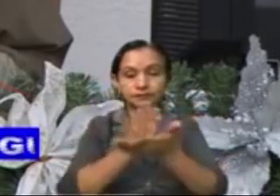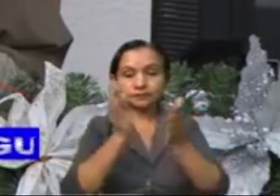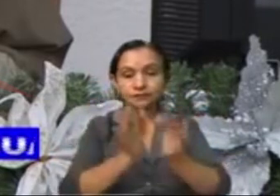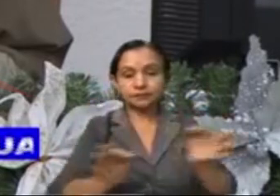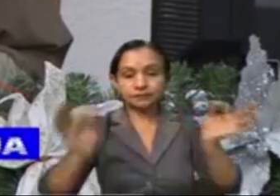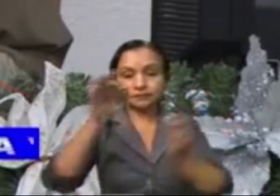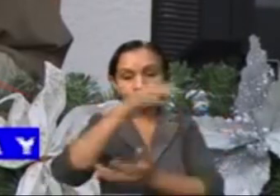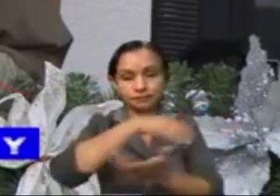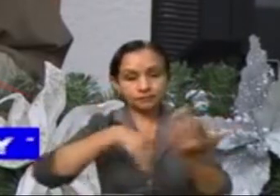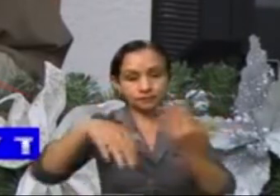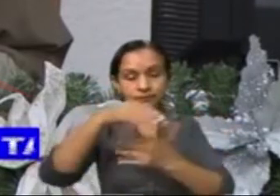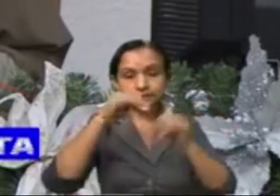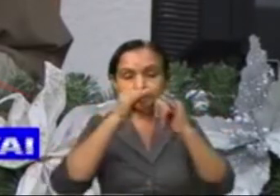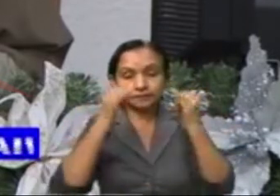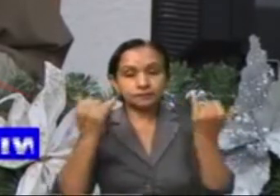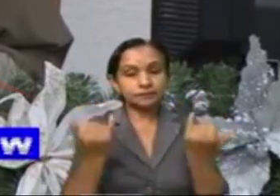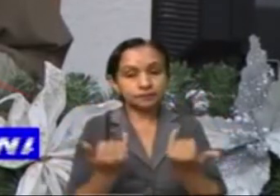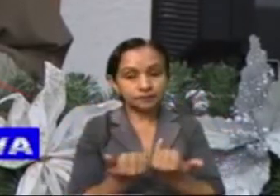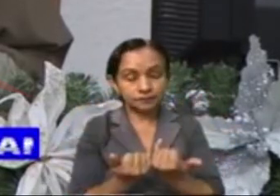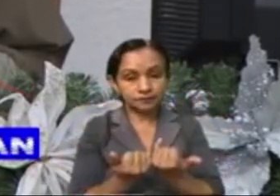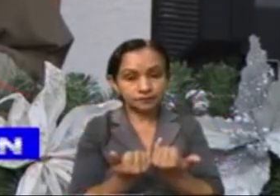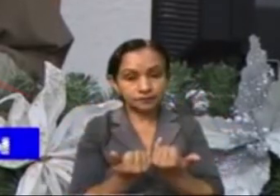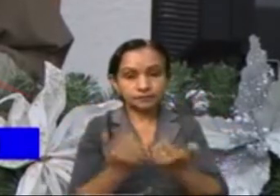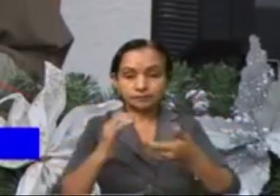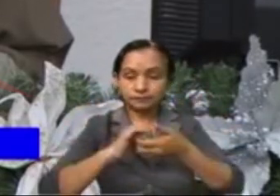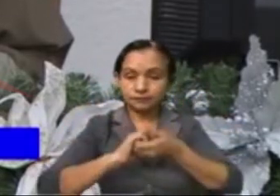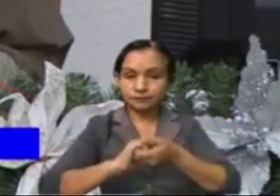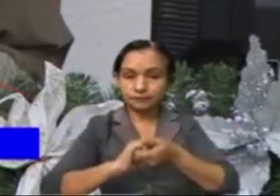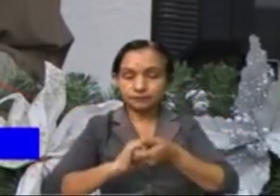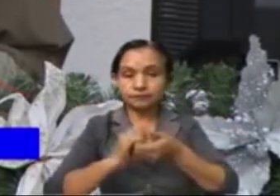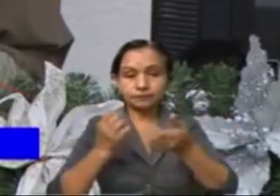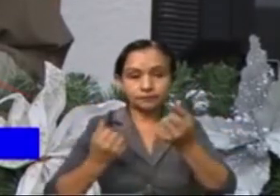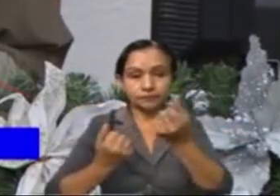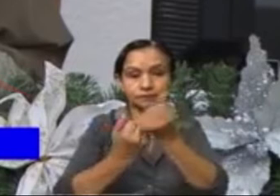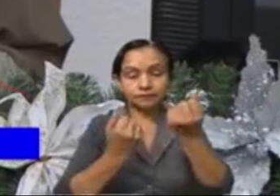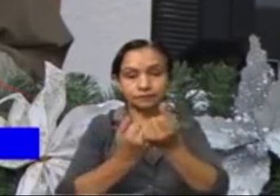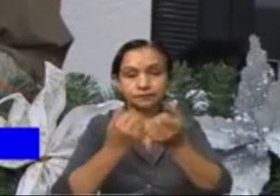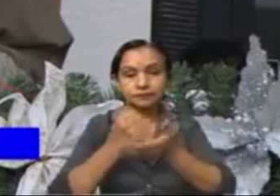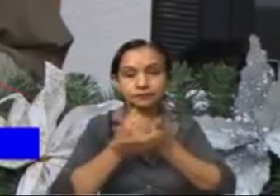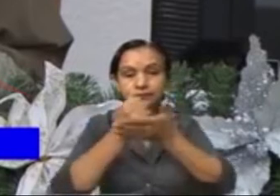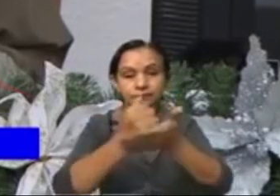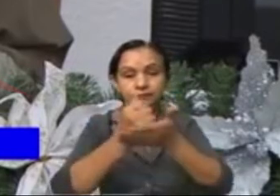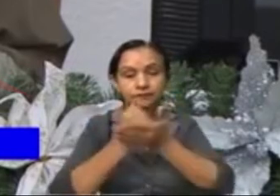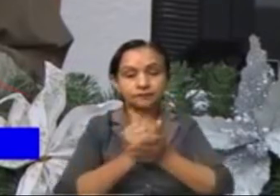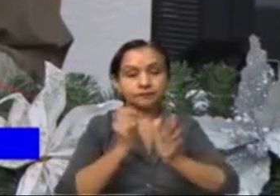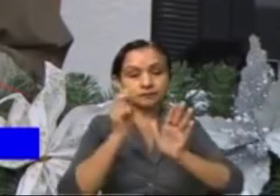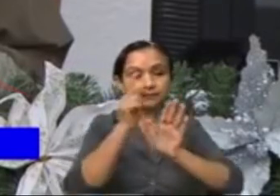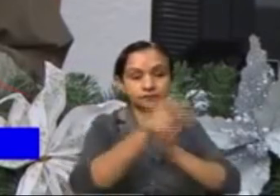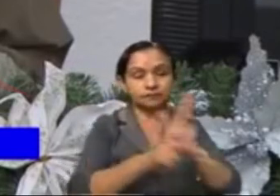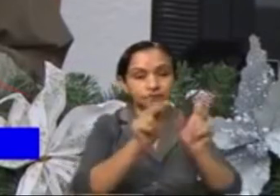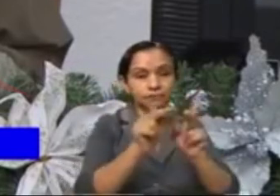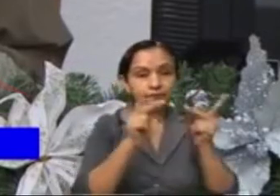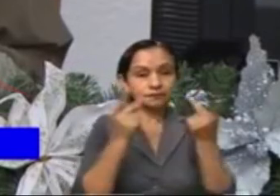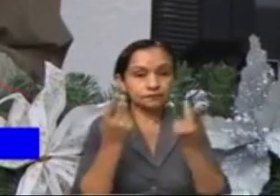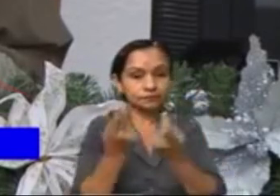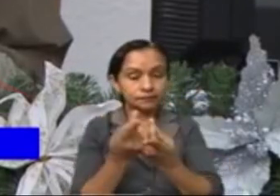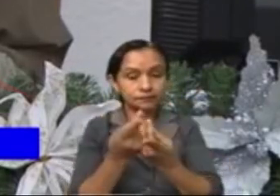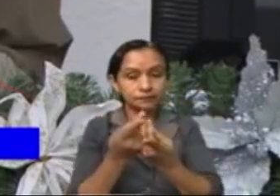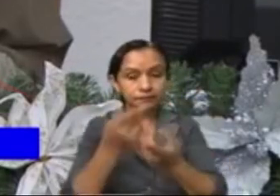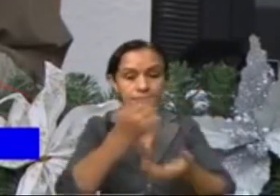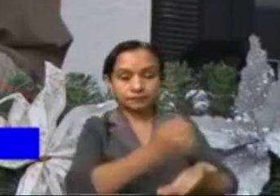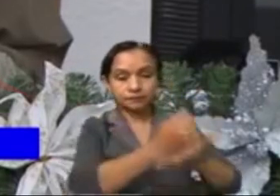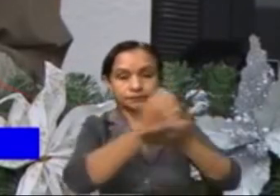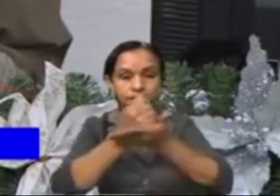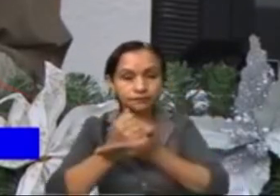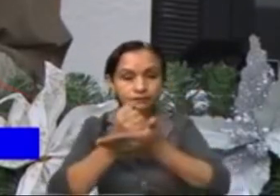sus relaciones internacionales en la amistad, complementariedad y solidaridad entre los pueblos y la